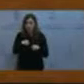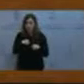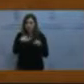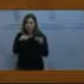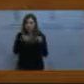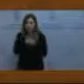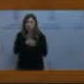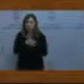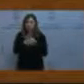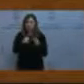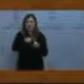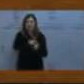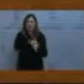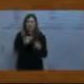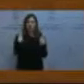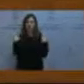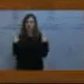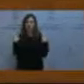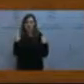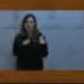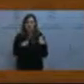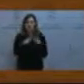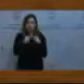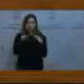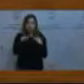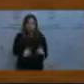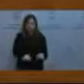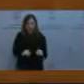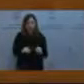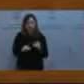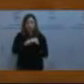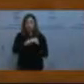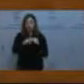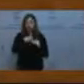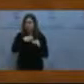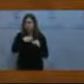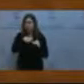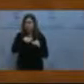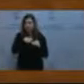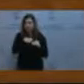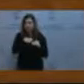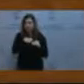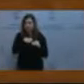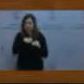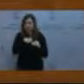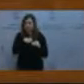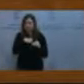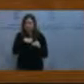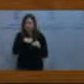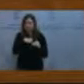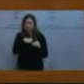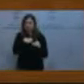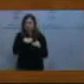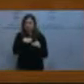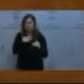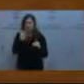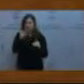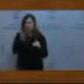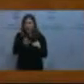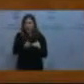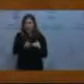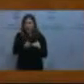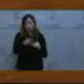insostenible, reducir la presión fiscal de la clase media asturiana, que es la que sufre esto, no es cierto, y usted lo sabe. No es cierto, y usted lo sabe.